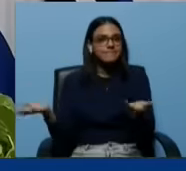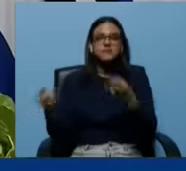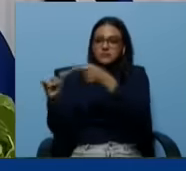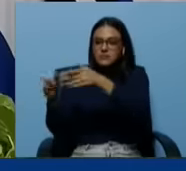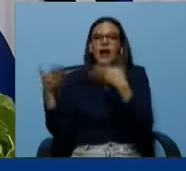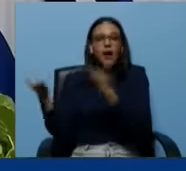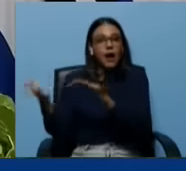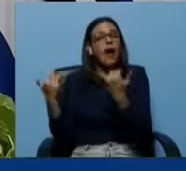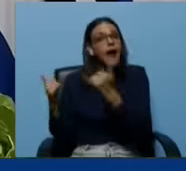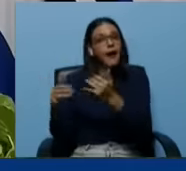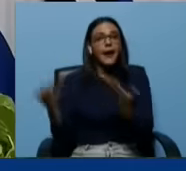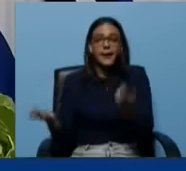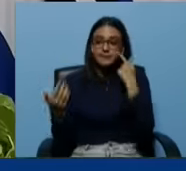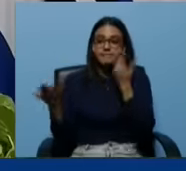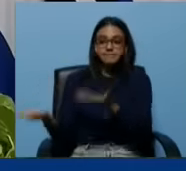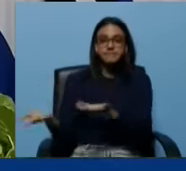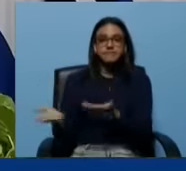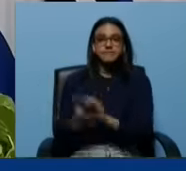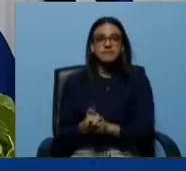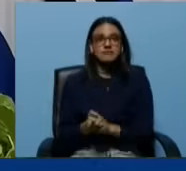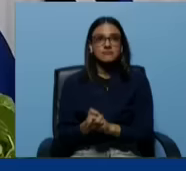ahí están